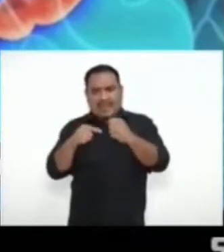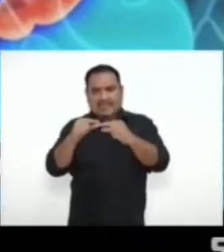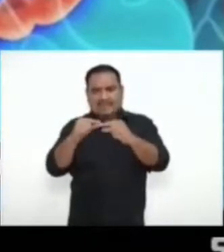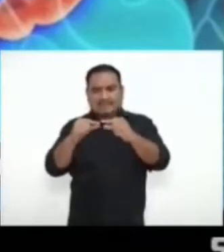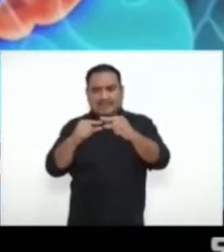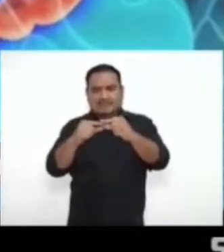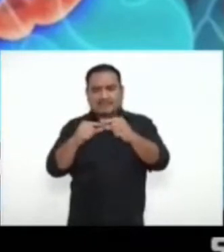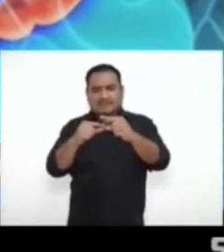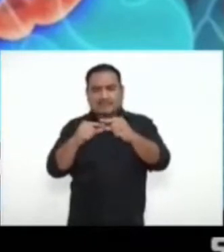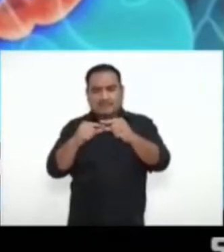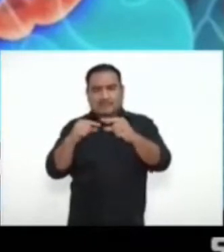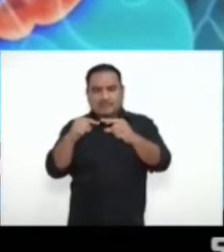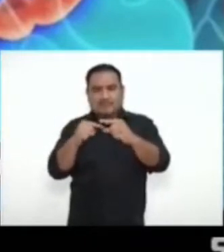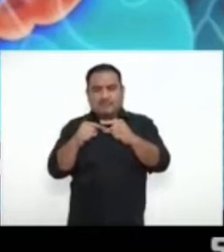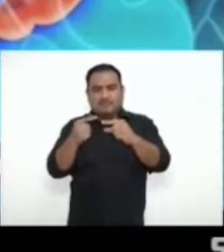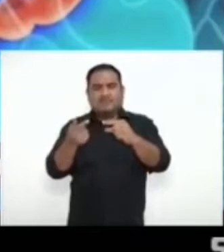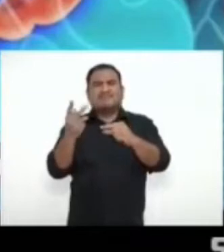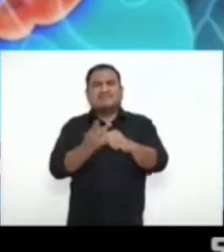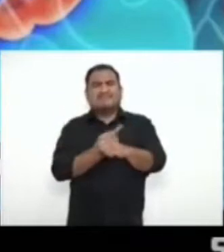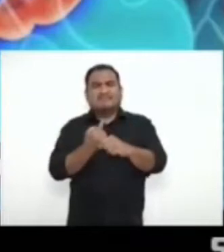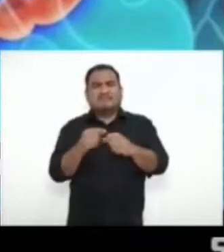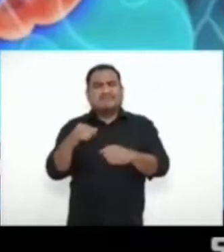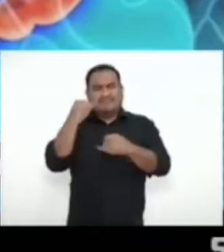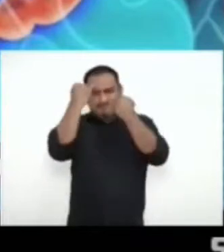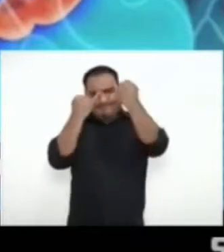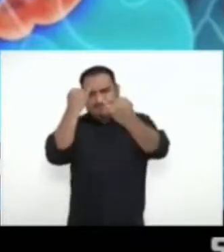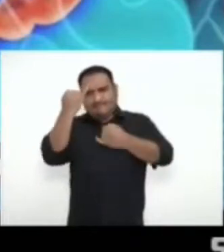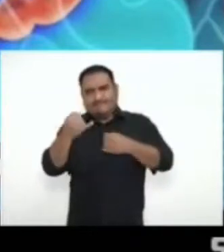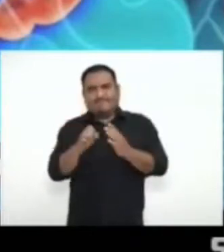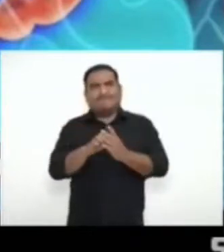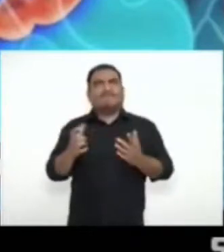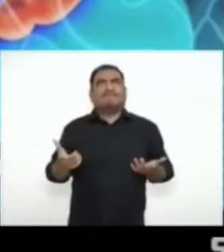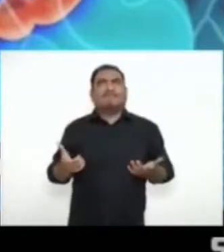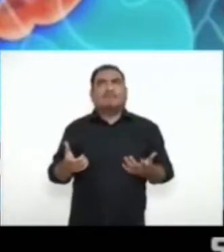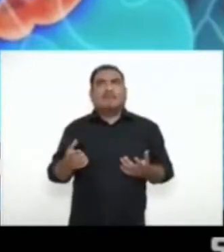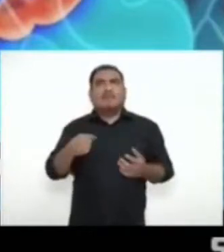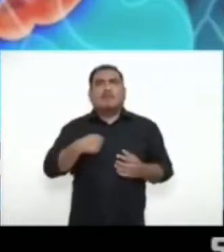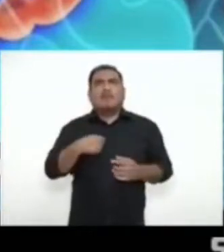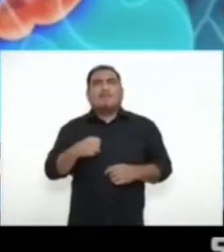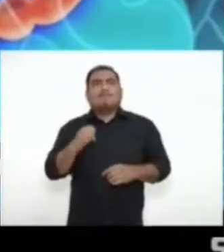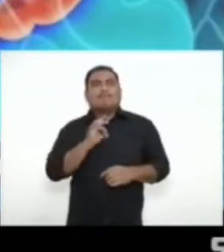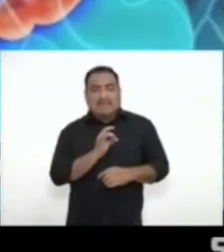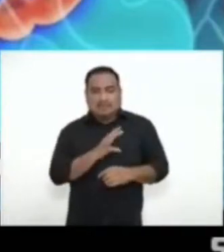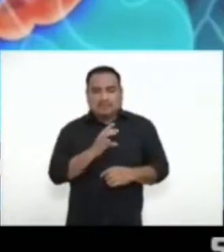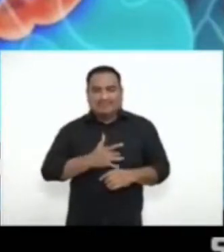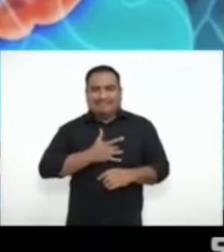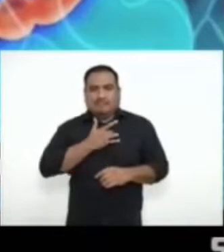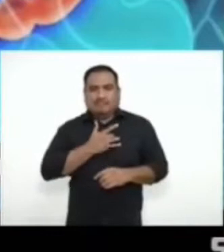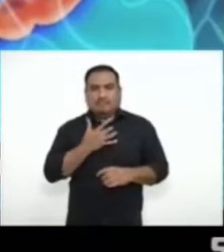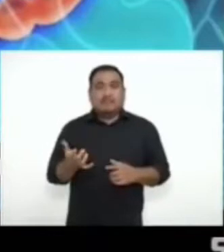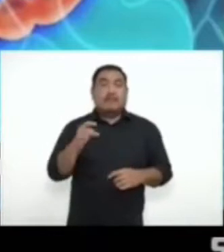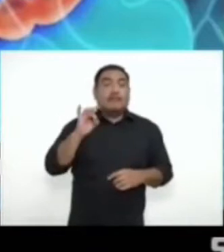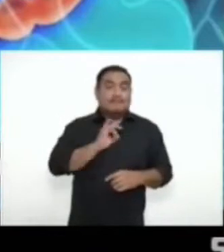espacio. Pero ¿qué pasa? Vamos a imaginar que yo tengo miedo. El